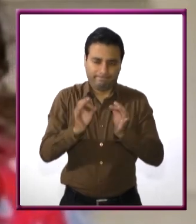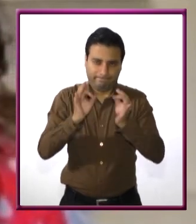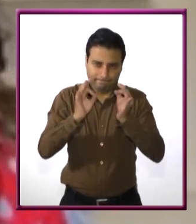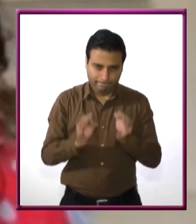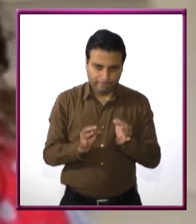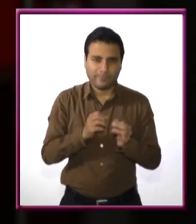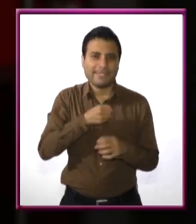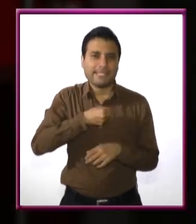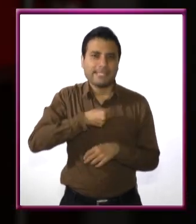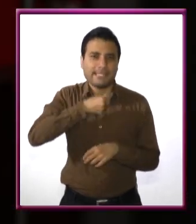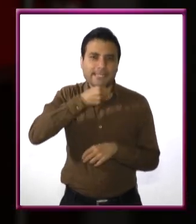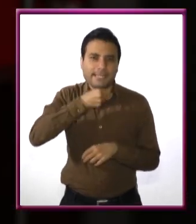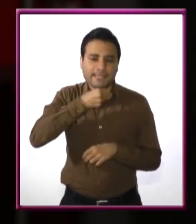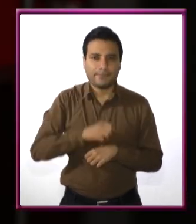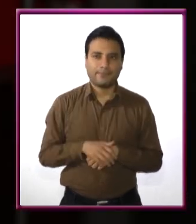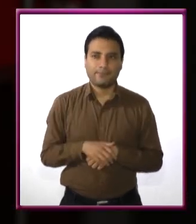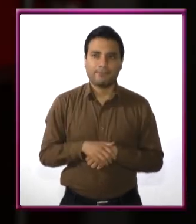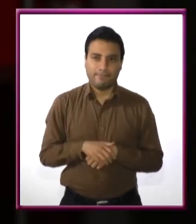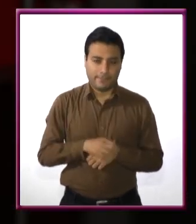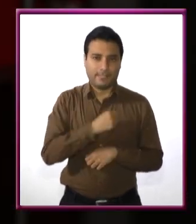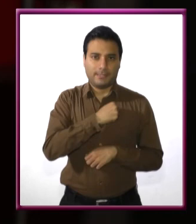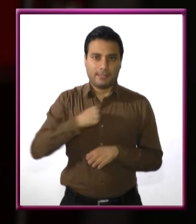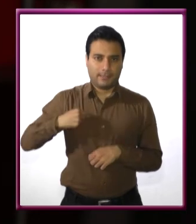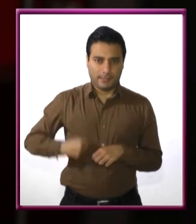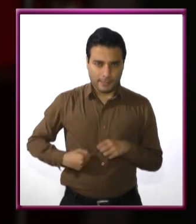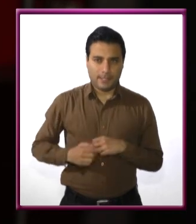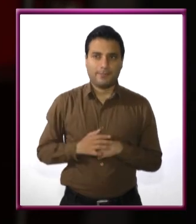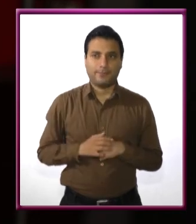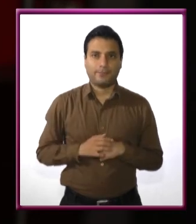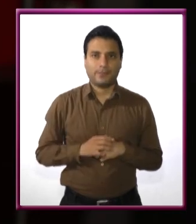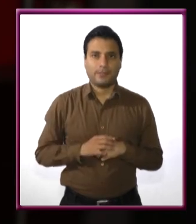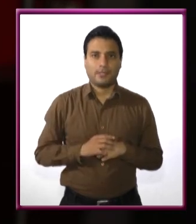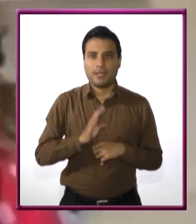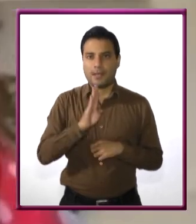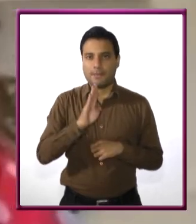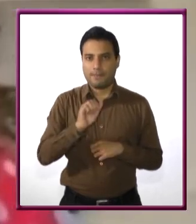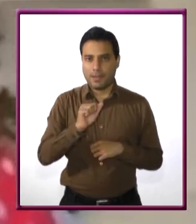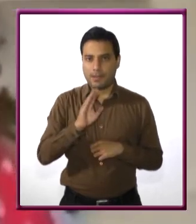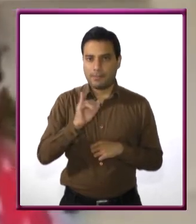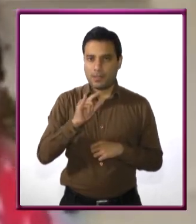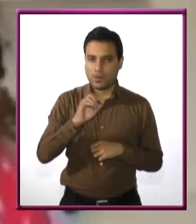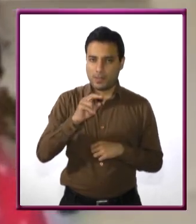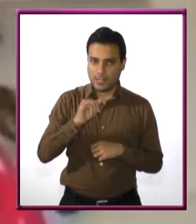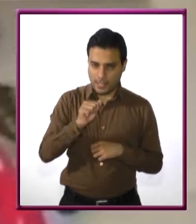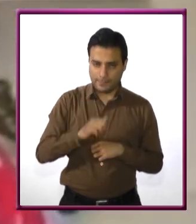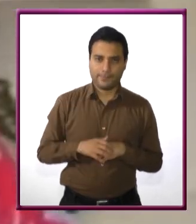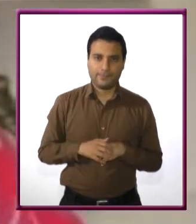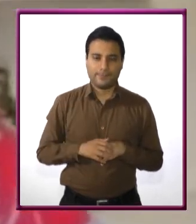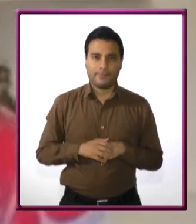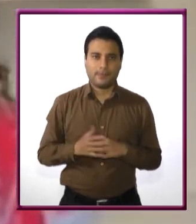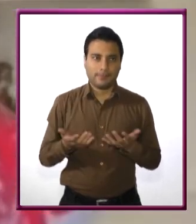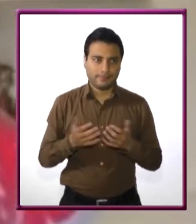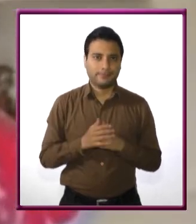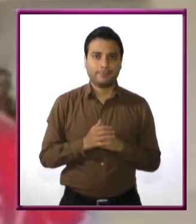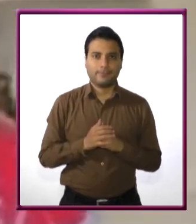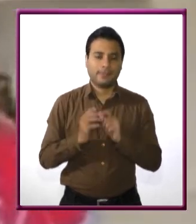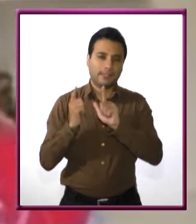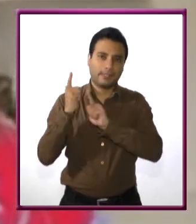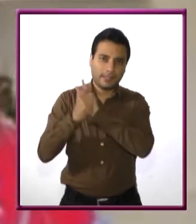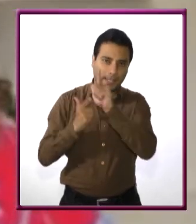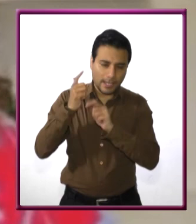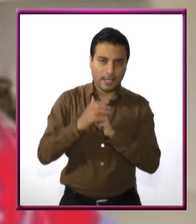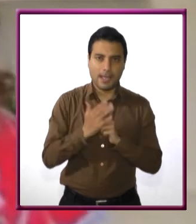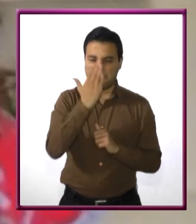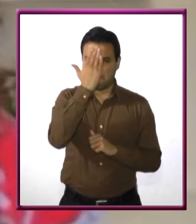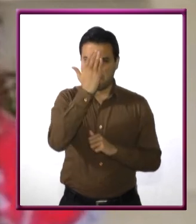actual territorio de Irak. Tenemos a la civilización china, la babilonia, la griega, también tenemos la civilización maya